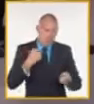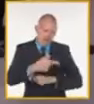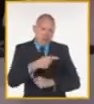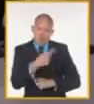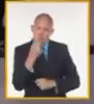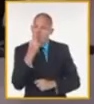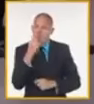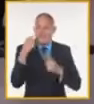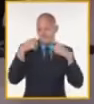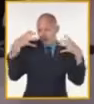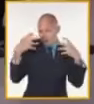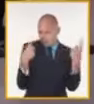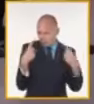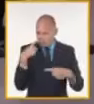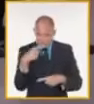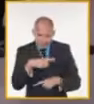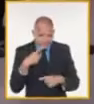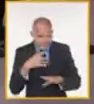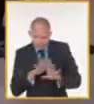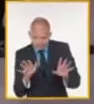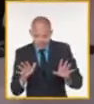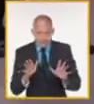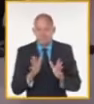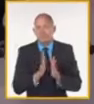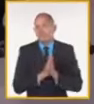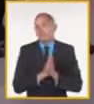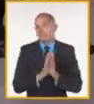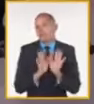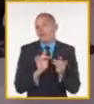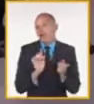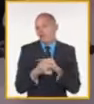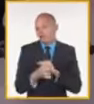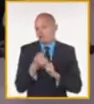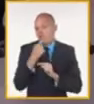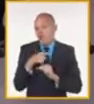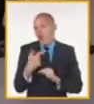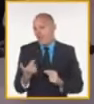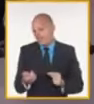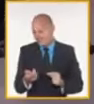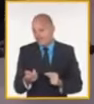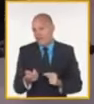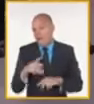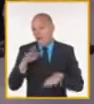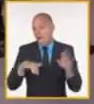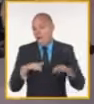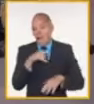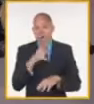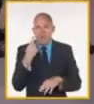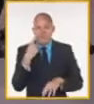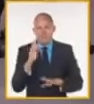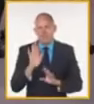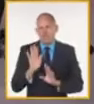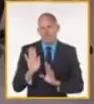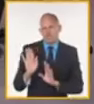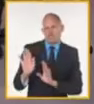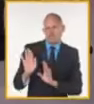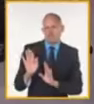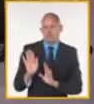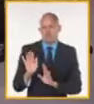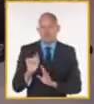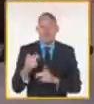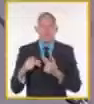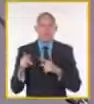de la noche al día pueden hacer todo un grupo de cosas para encumbrar y la maquinaria de terror que es la que se engarza con todo lo que estamos hablando